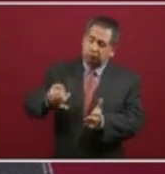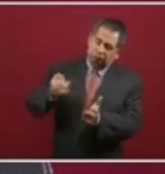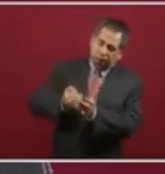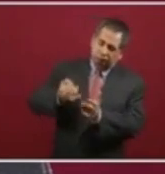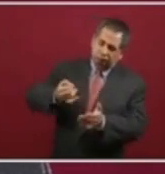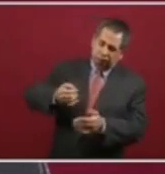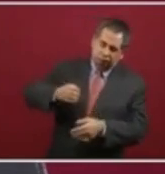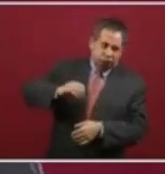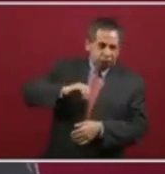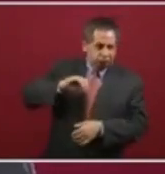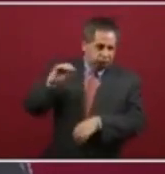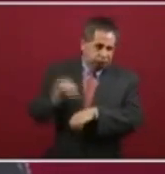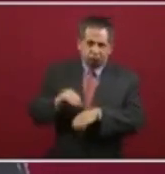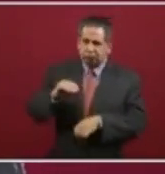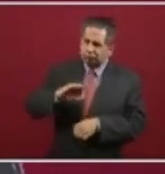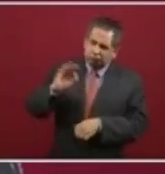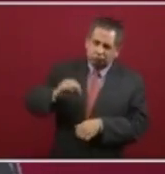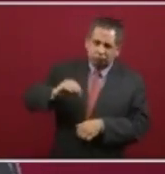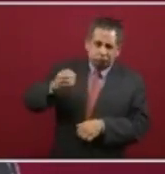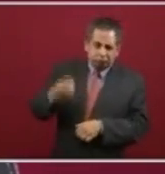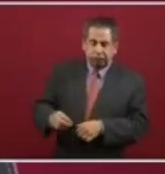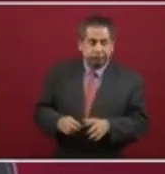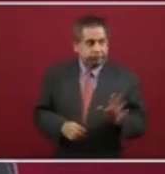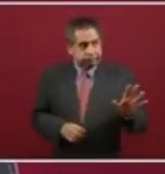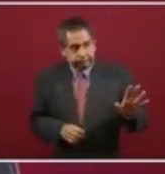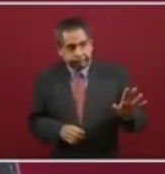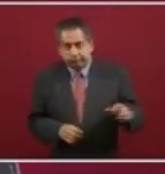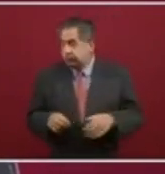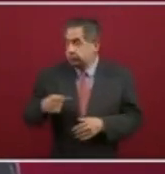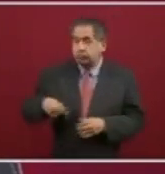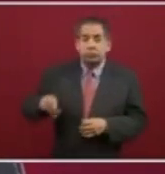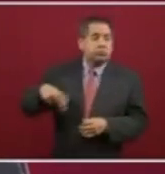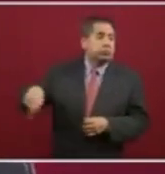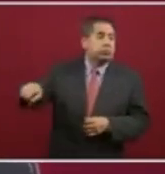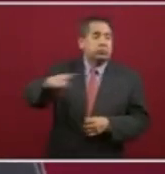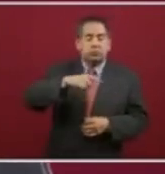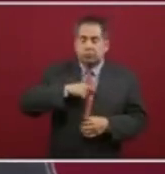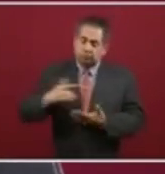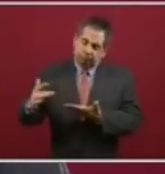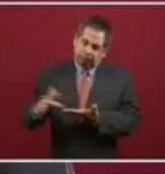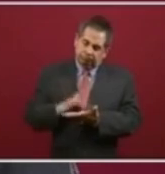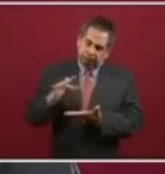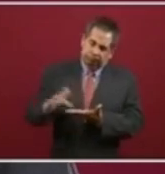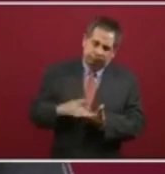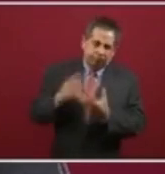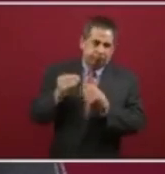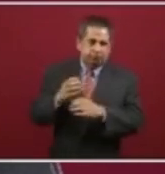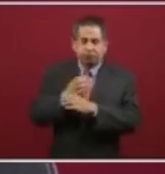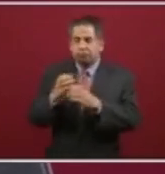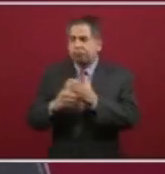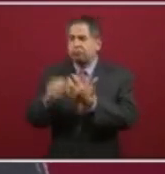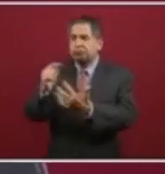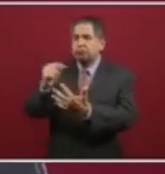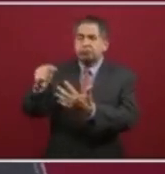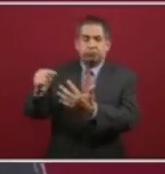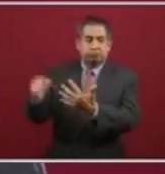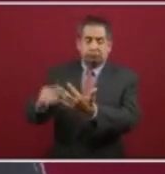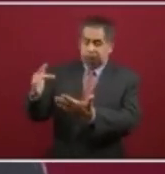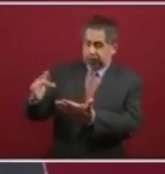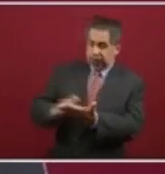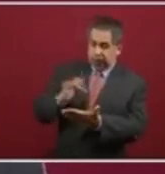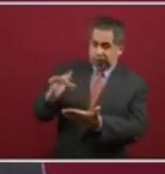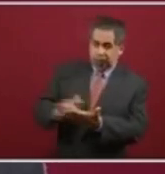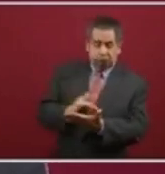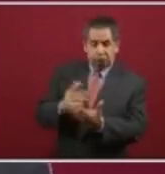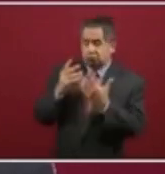que el secretario de relaciones exteriores- marcelo ebrard se reunirá este miércoles con el secretario del estado mike pompeo para tratar el